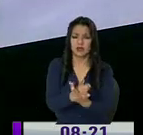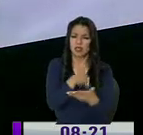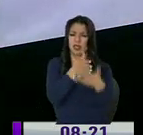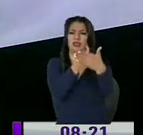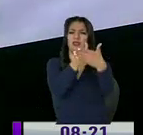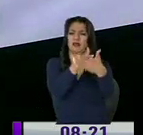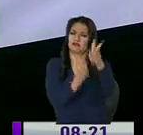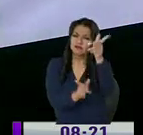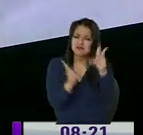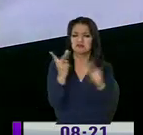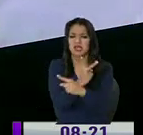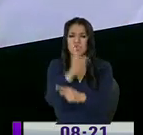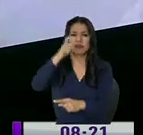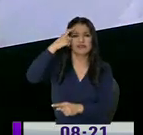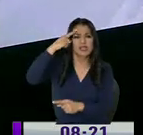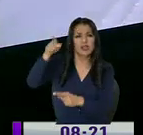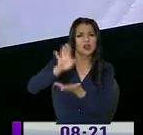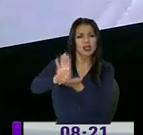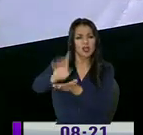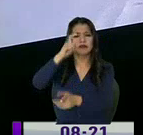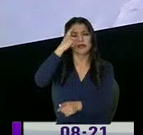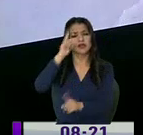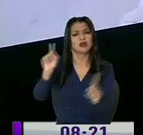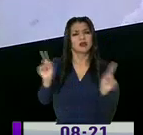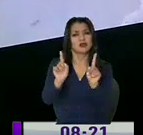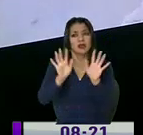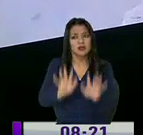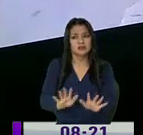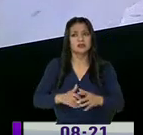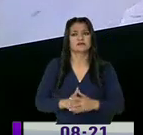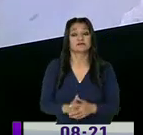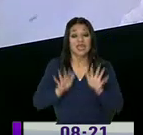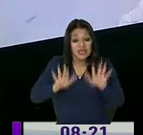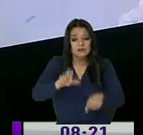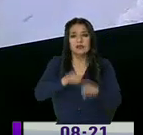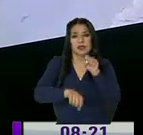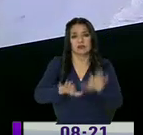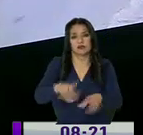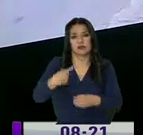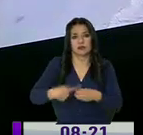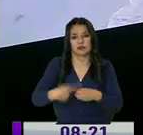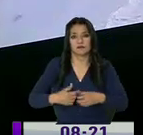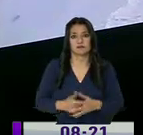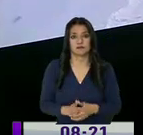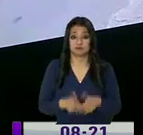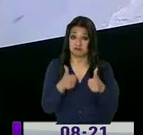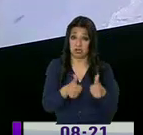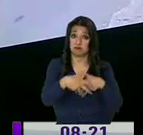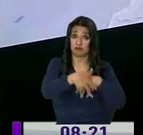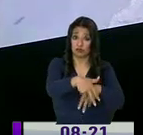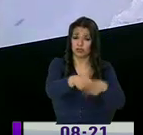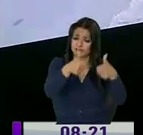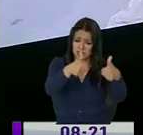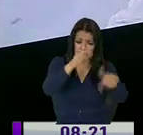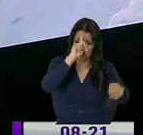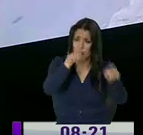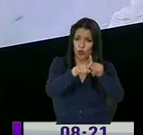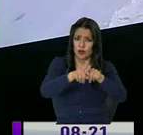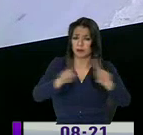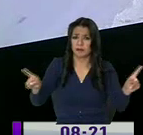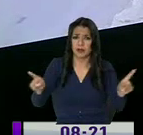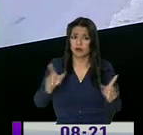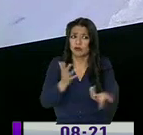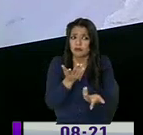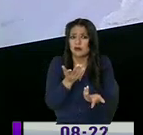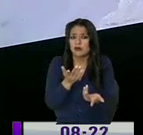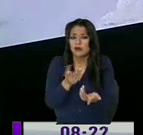las medidas que son antipopulares. Este es el daño que nos han hecho. Está bien que se proteste. Nunca lo hemos